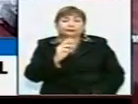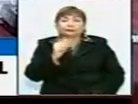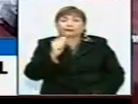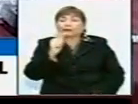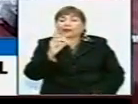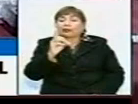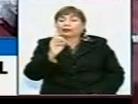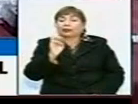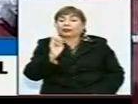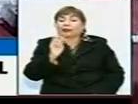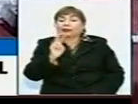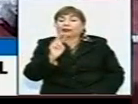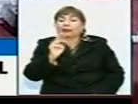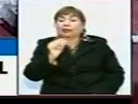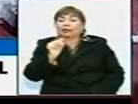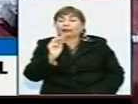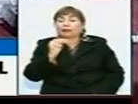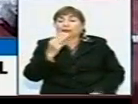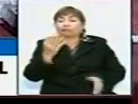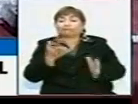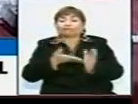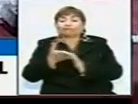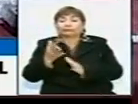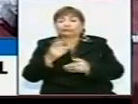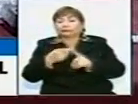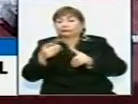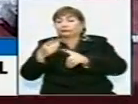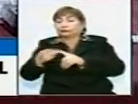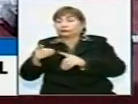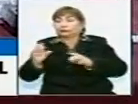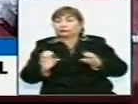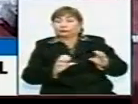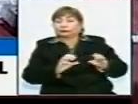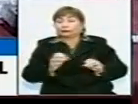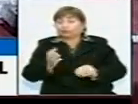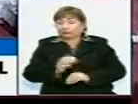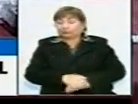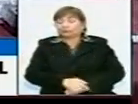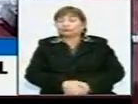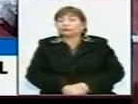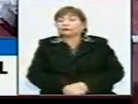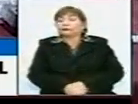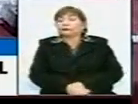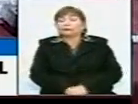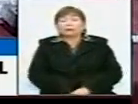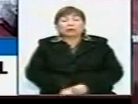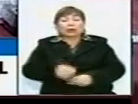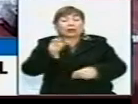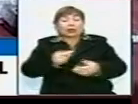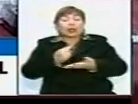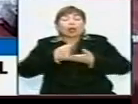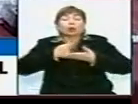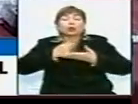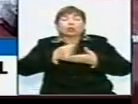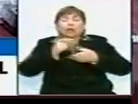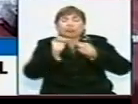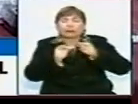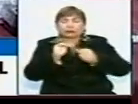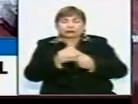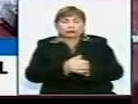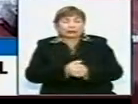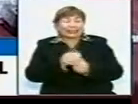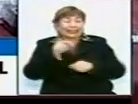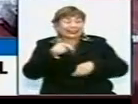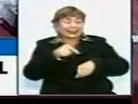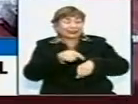conducimos del centro operación de emergencias varias acciones para este ayudar a la población afectada una es en